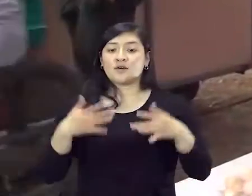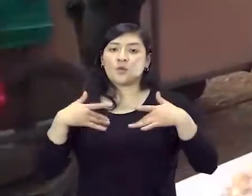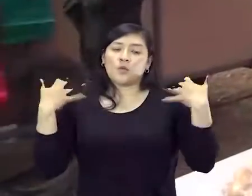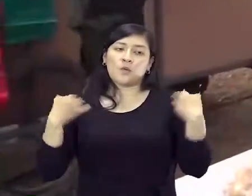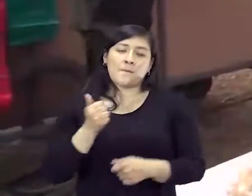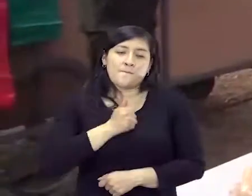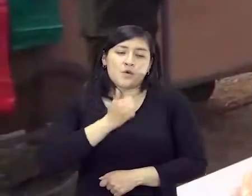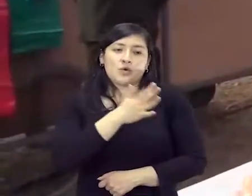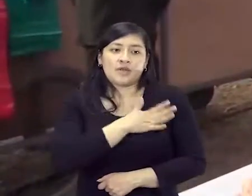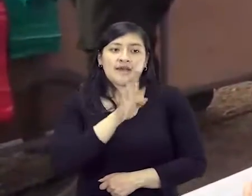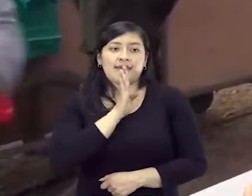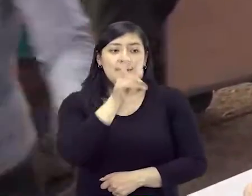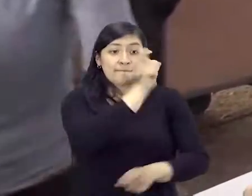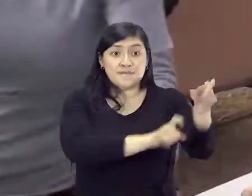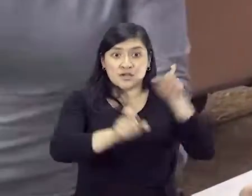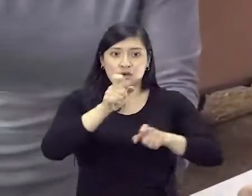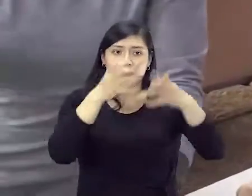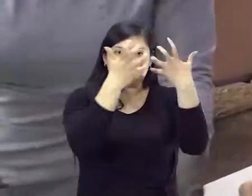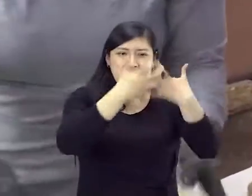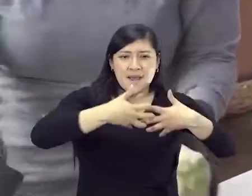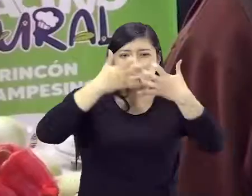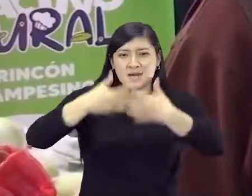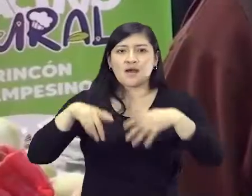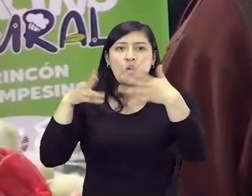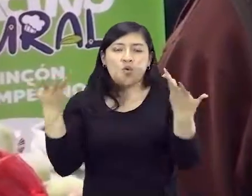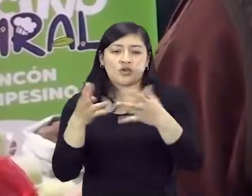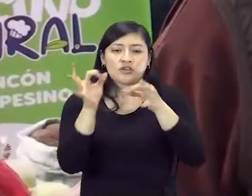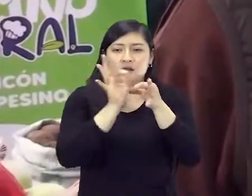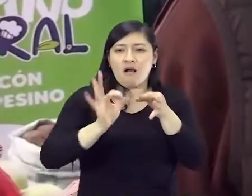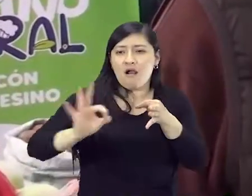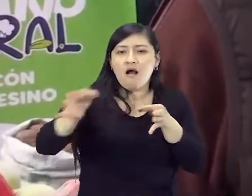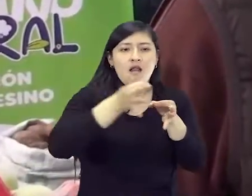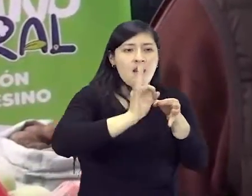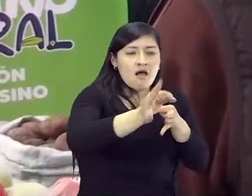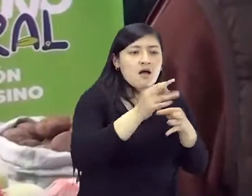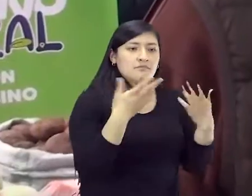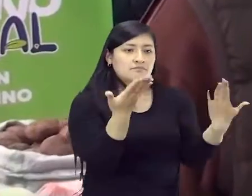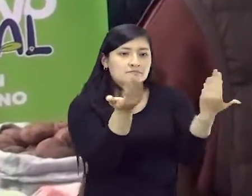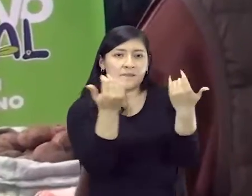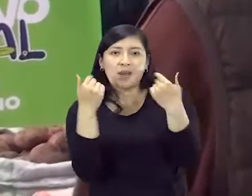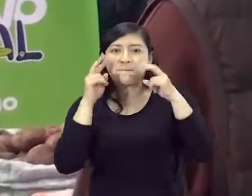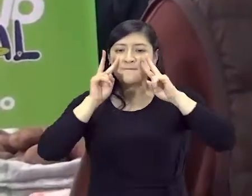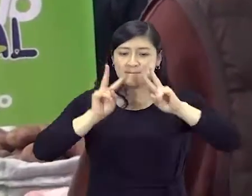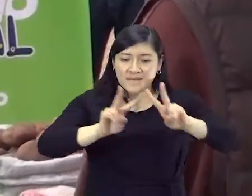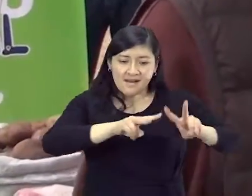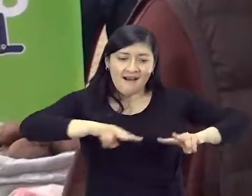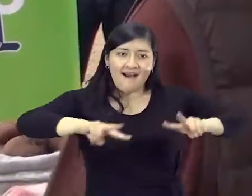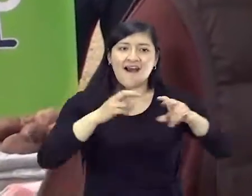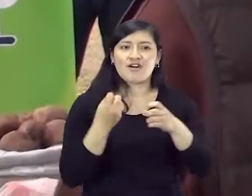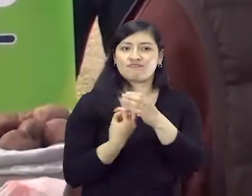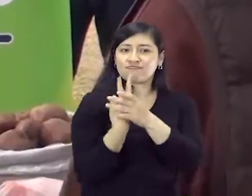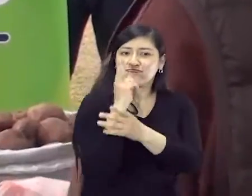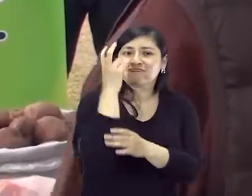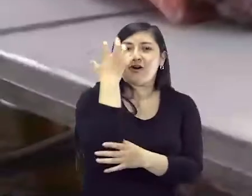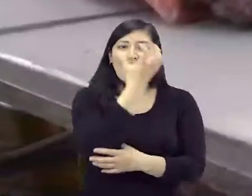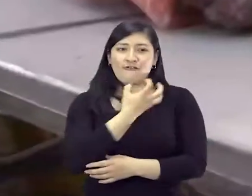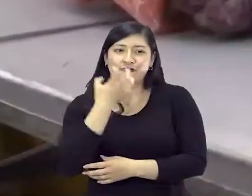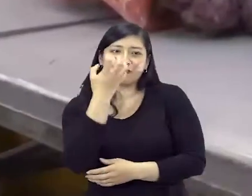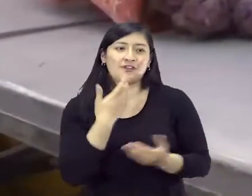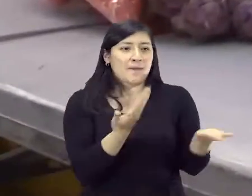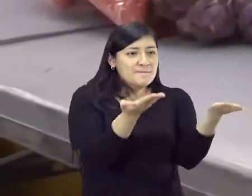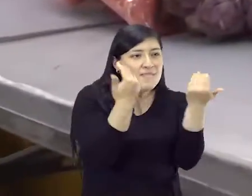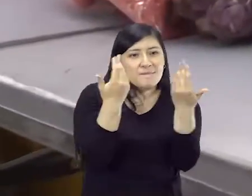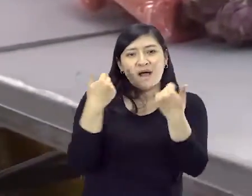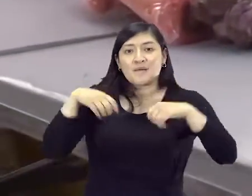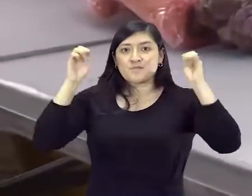Damos oportunidades para que los emprendedores de los diferentes corregimientos muestren sus productos. De igual manera, invitamos a la gente de Pasto que vengan a